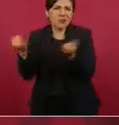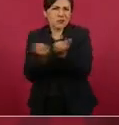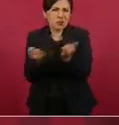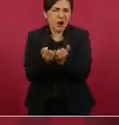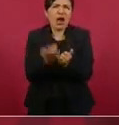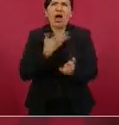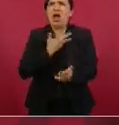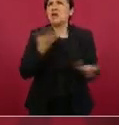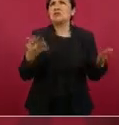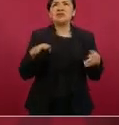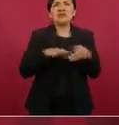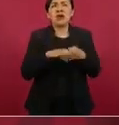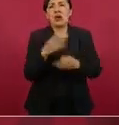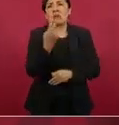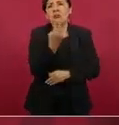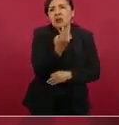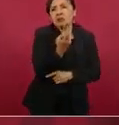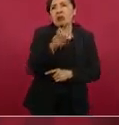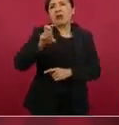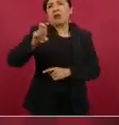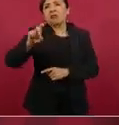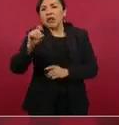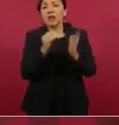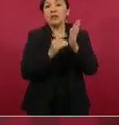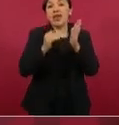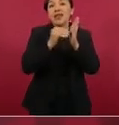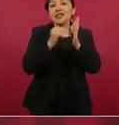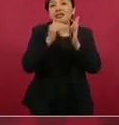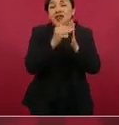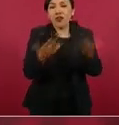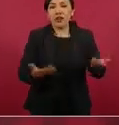25, 30 millones,